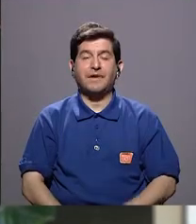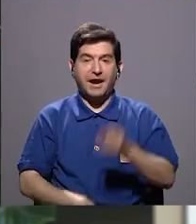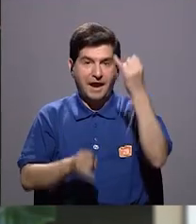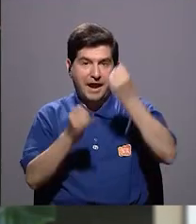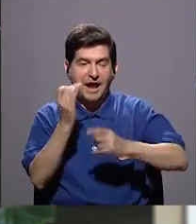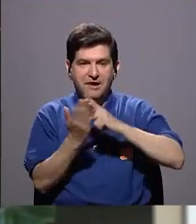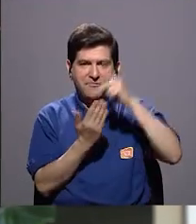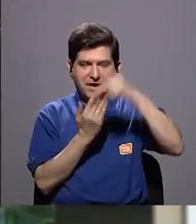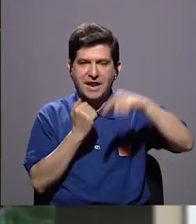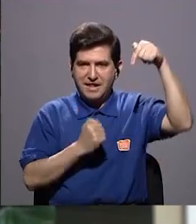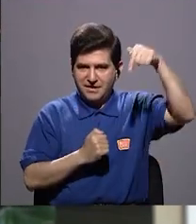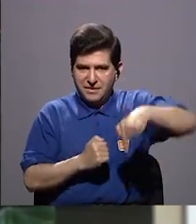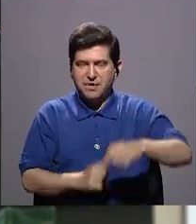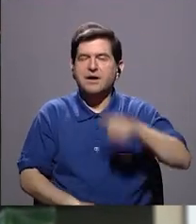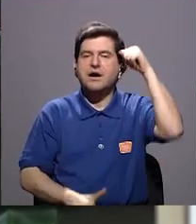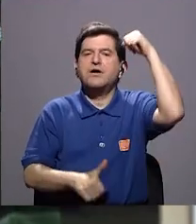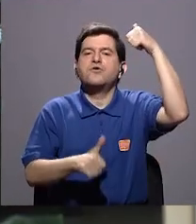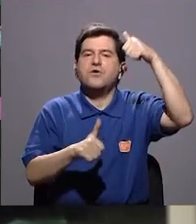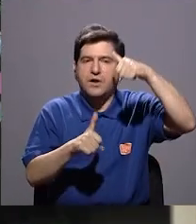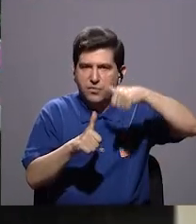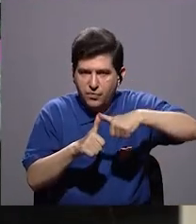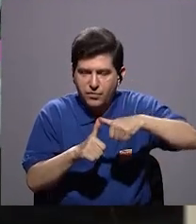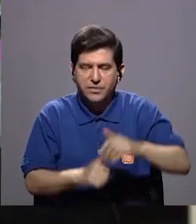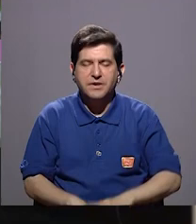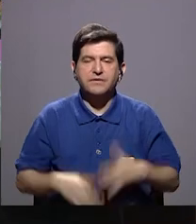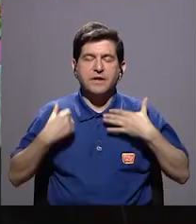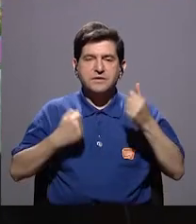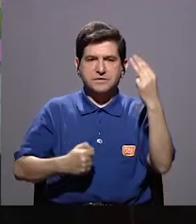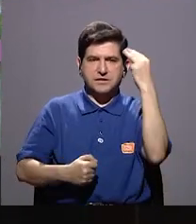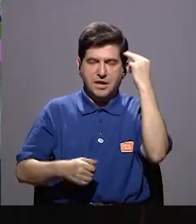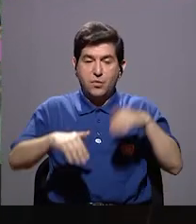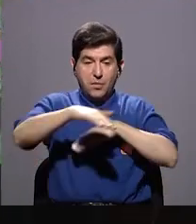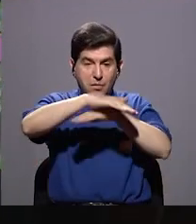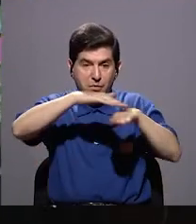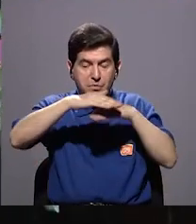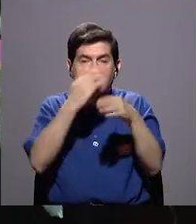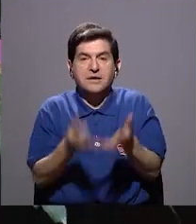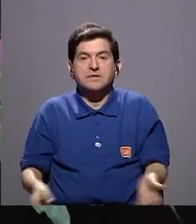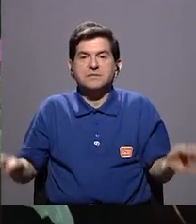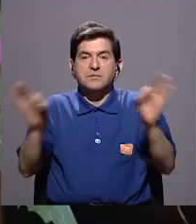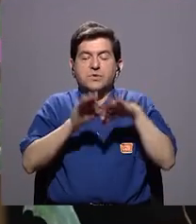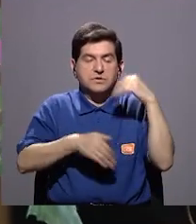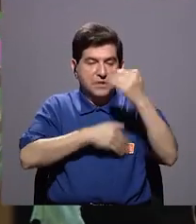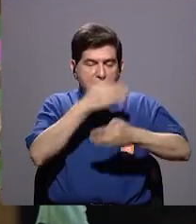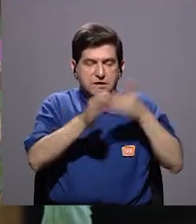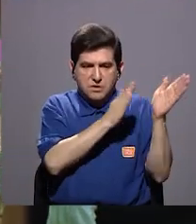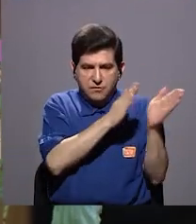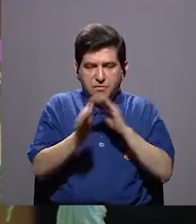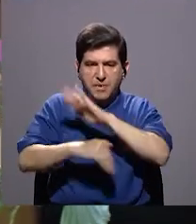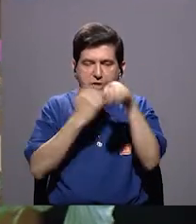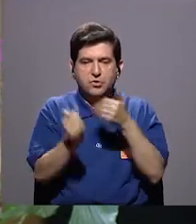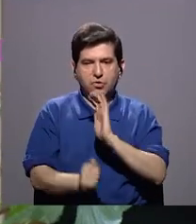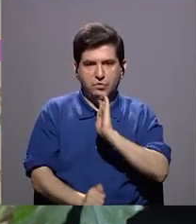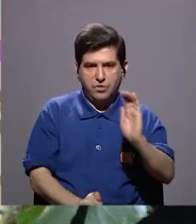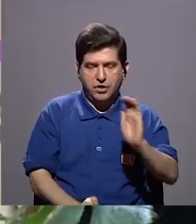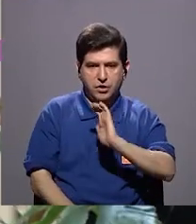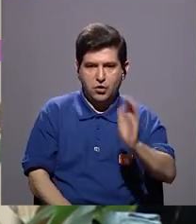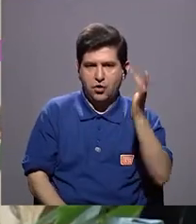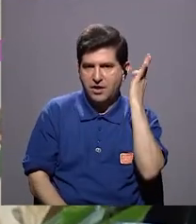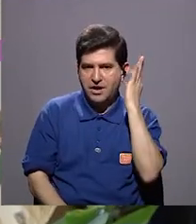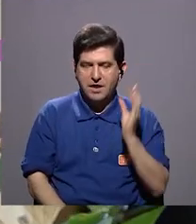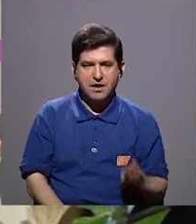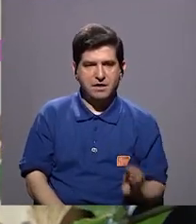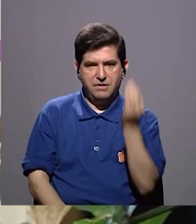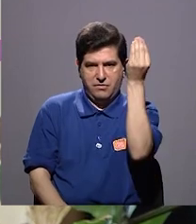Con esto hemos llegado al final de nuestro programa. Recordarles que la salud mental es el pilar fundamental del proceso formativo de todo niño, niña